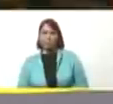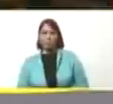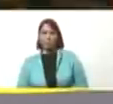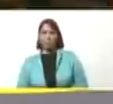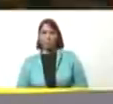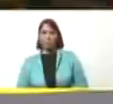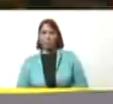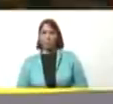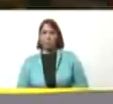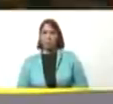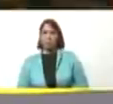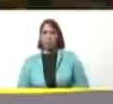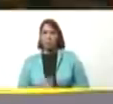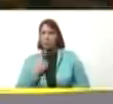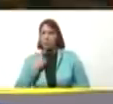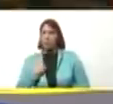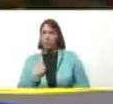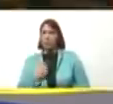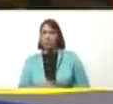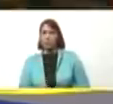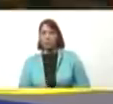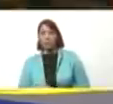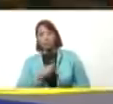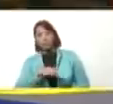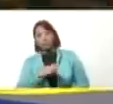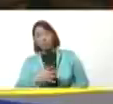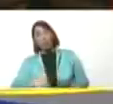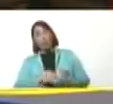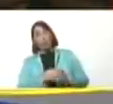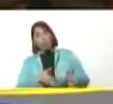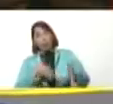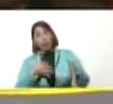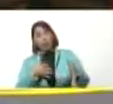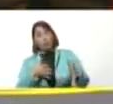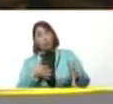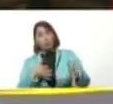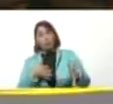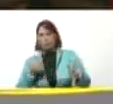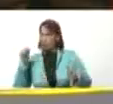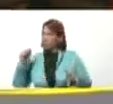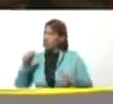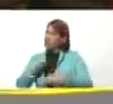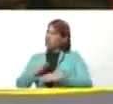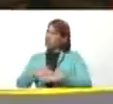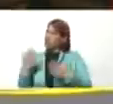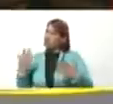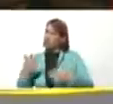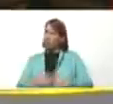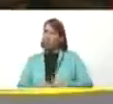Y me dijo, volvimos a ganar, presidente. Y yo dije, sí, ¿qué pasó?